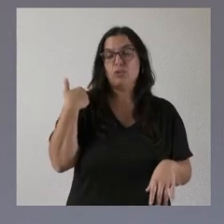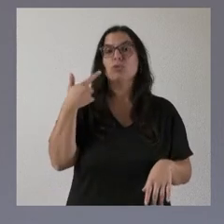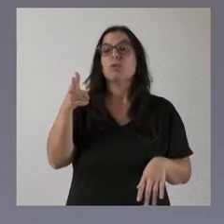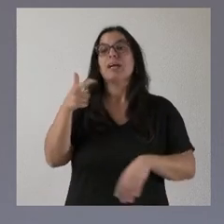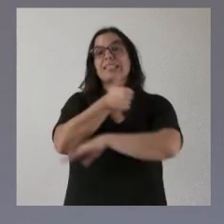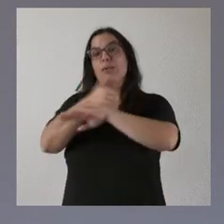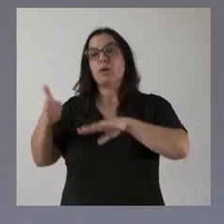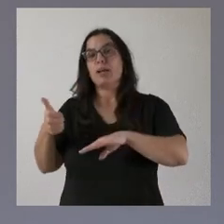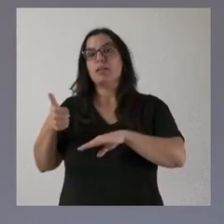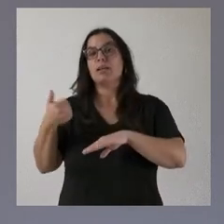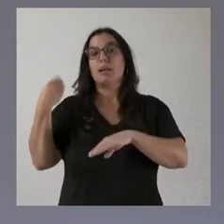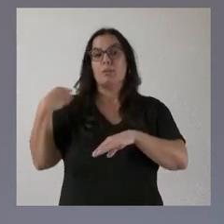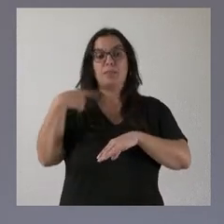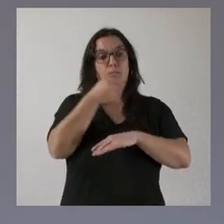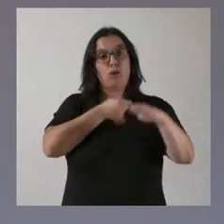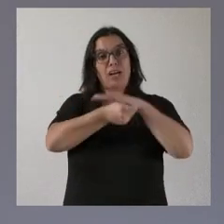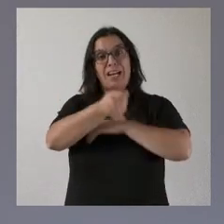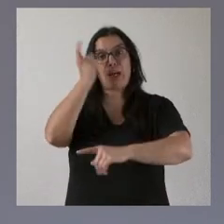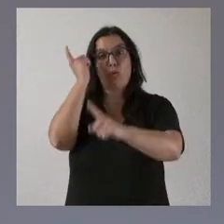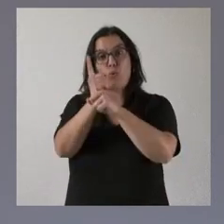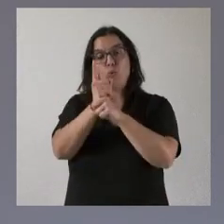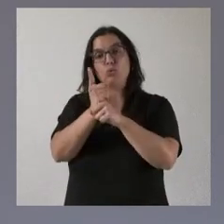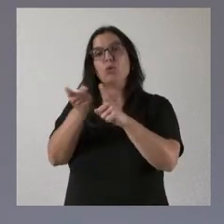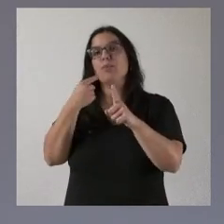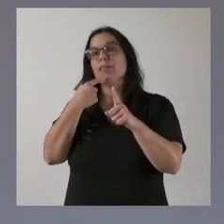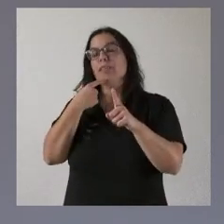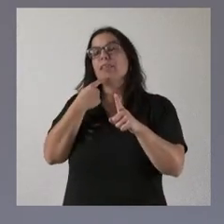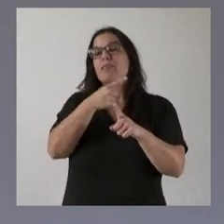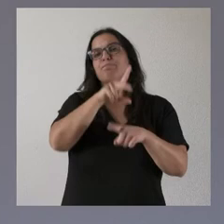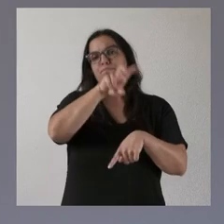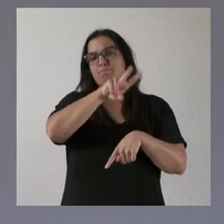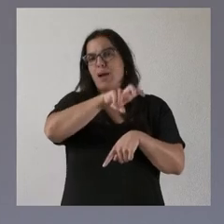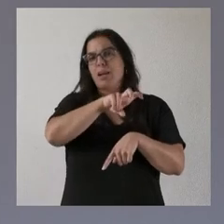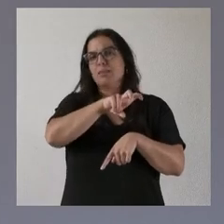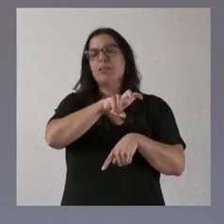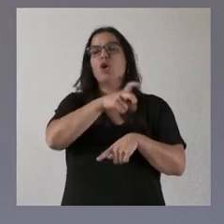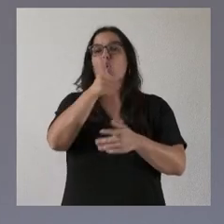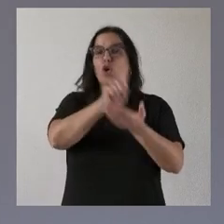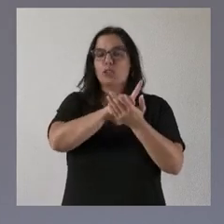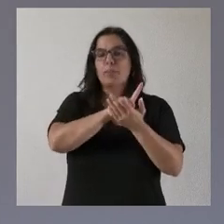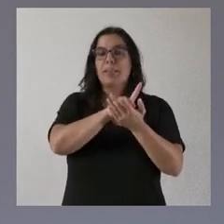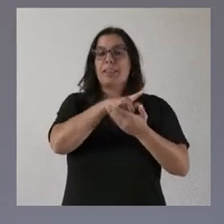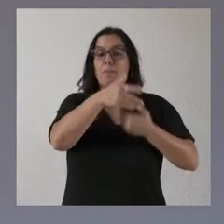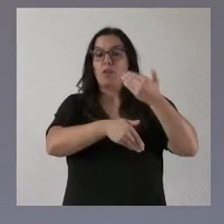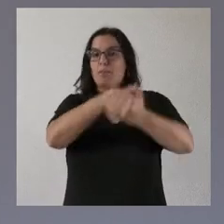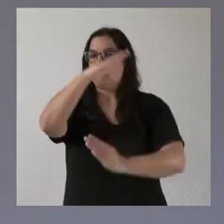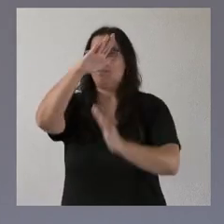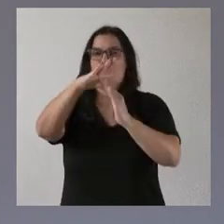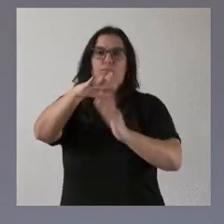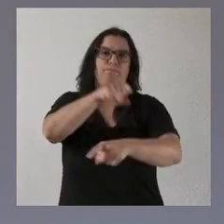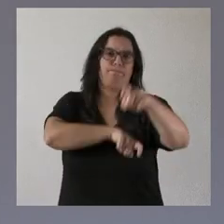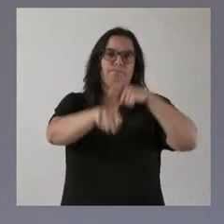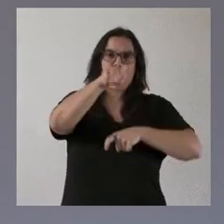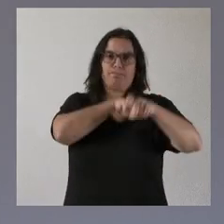resolución sobre ese recurso estimando lo parcialmente y ordenando de nuevo la retroacción del procedimiento de adjudicación